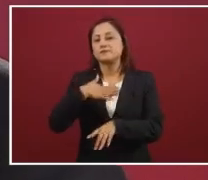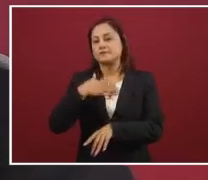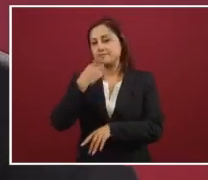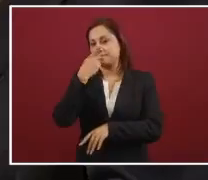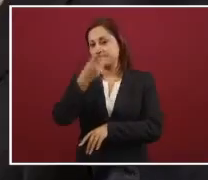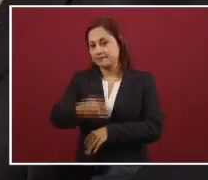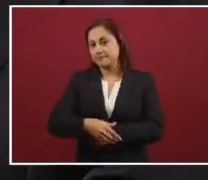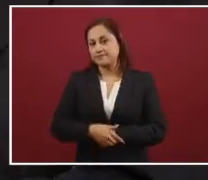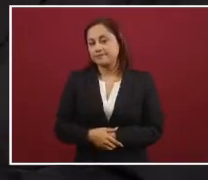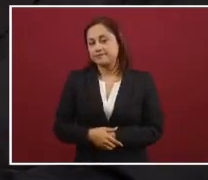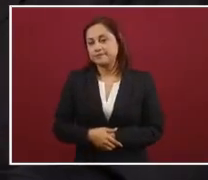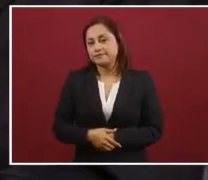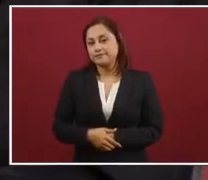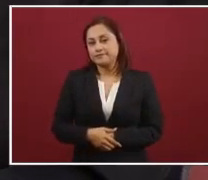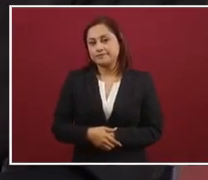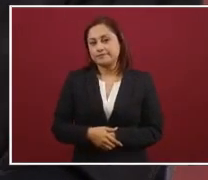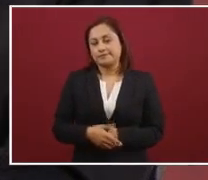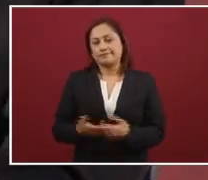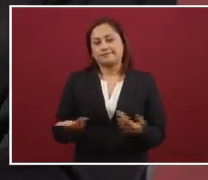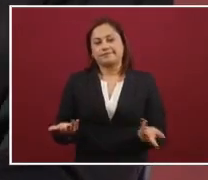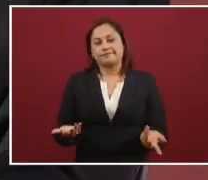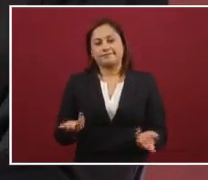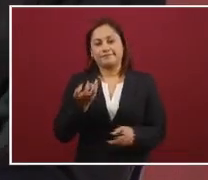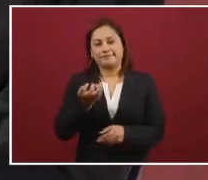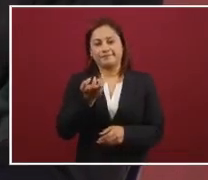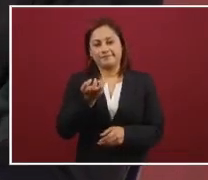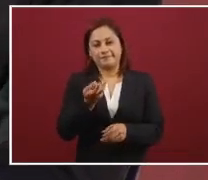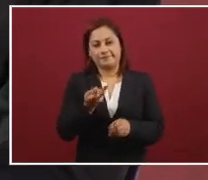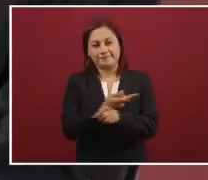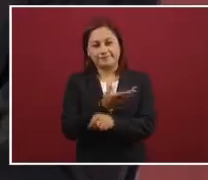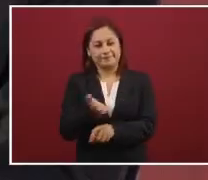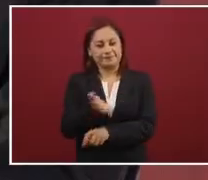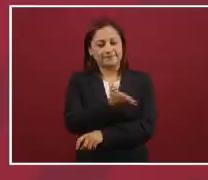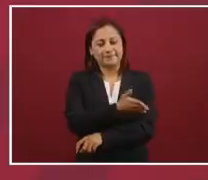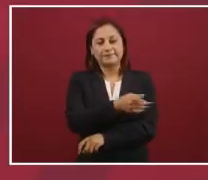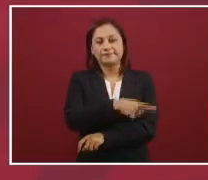Entonces, eso que es una vergüenza,